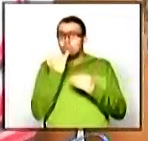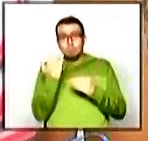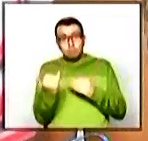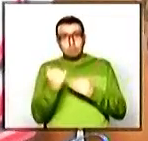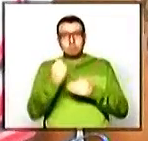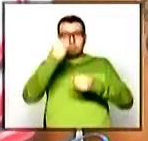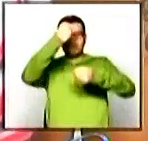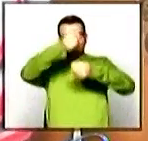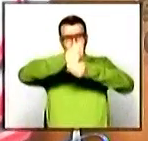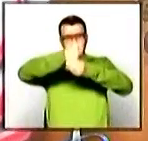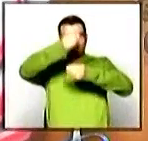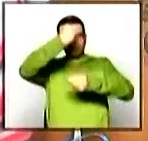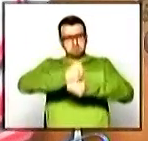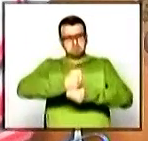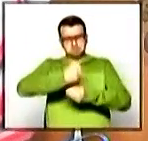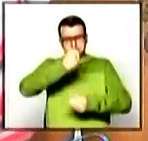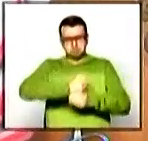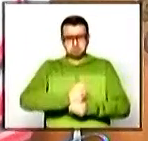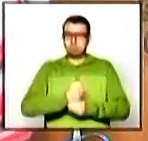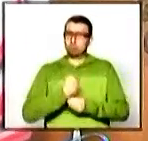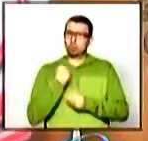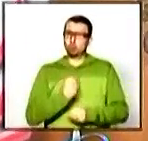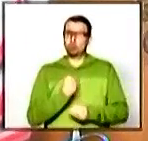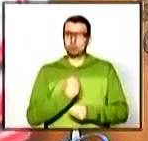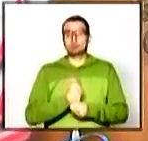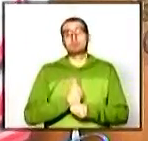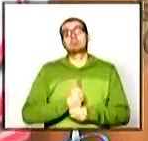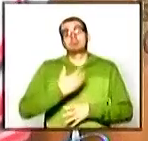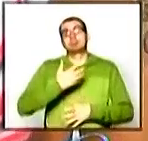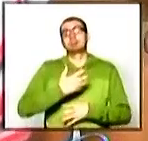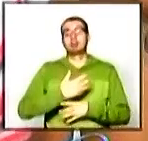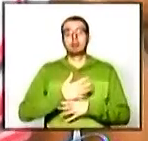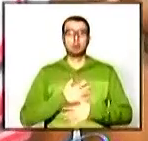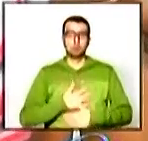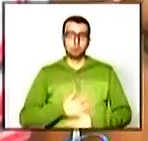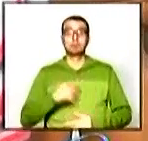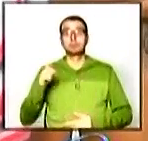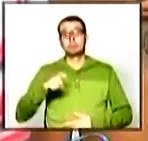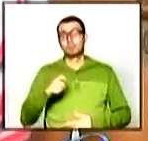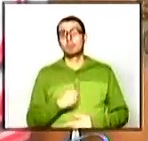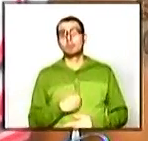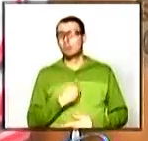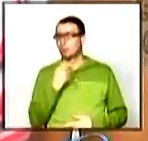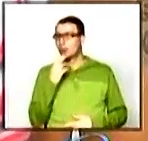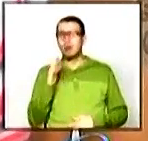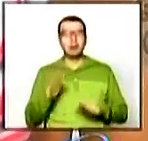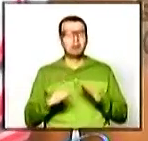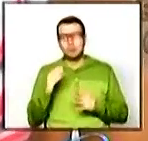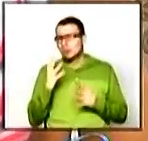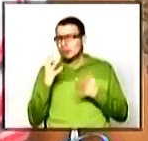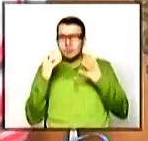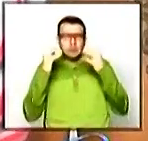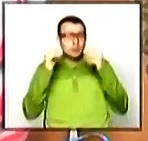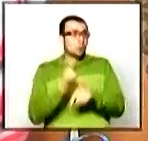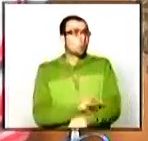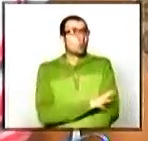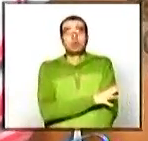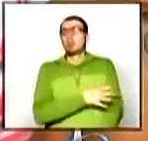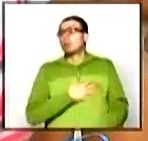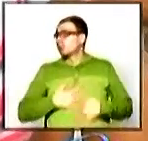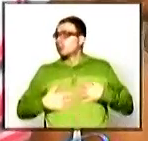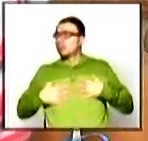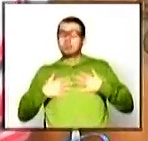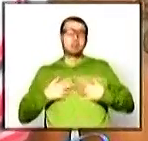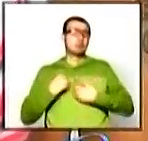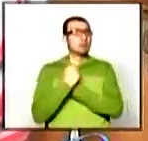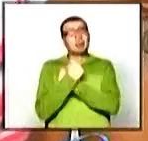se contracturen? Entonces es donde tenemos que liberar ese estado de tensión. Lo que tiene que ver con el estrés emocional, ¿sí? Todo lo que tiene que ver con nuestras relaciones